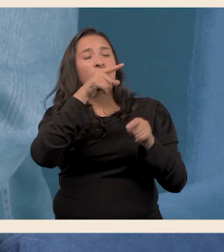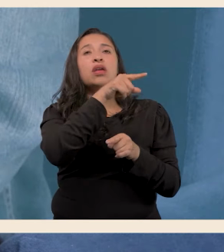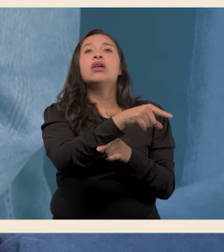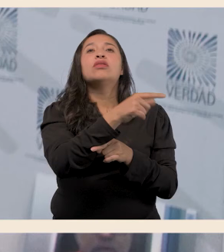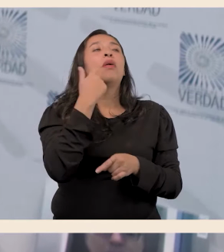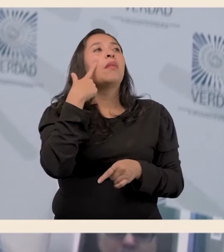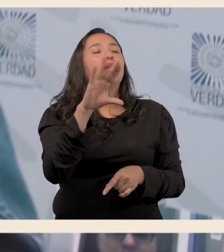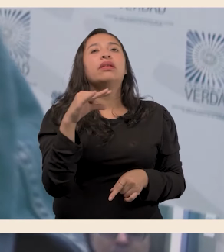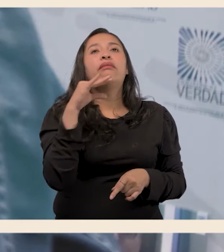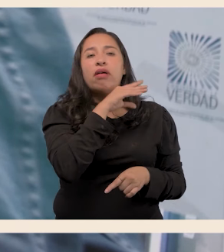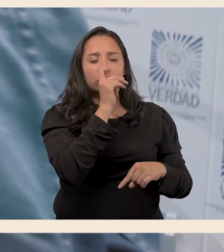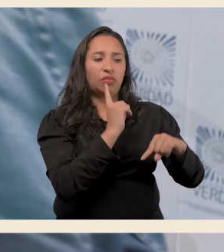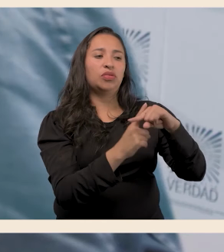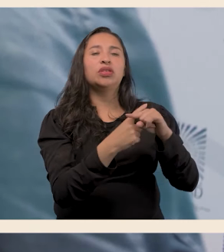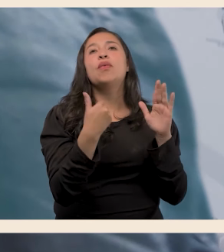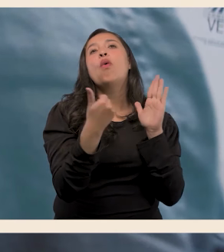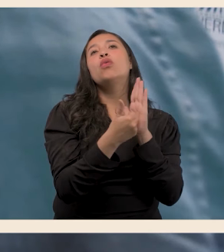para justificar